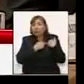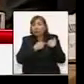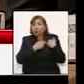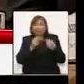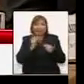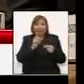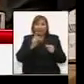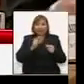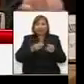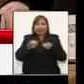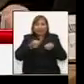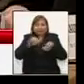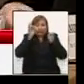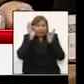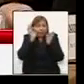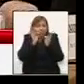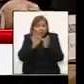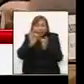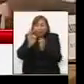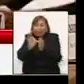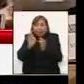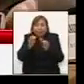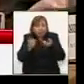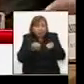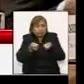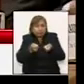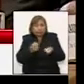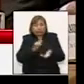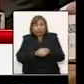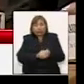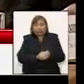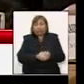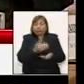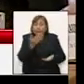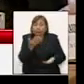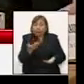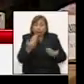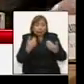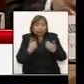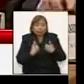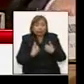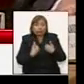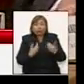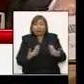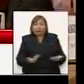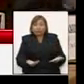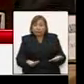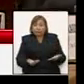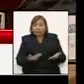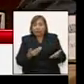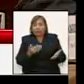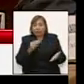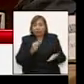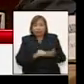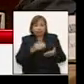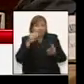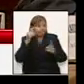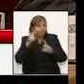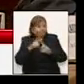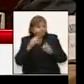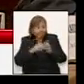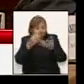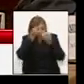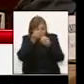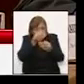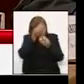se circunscribe estrictamente a la función que le ha dado. Usted tiene que tener la predisposición de obedecer, por